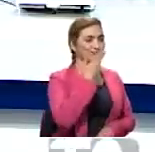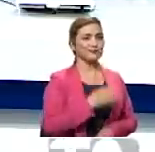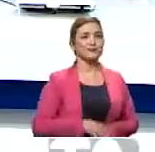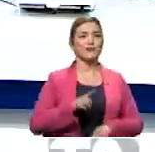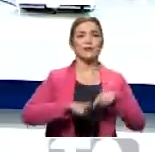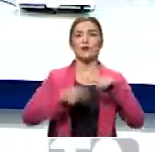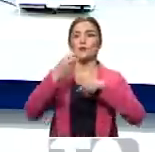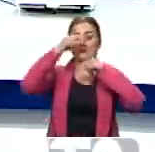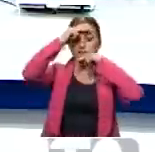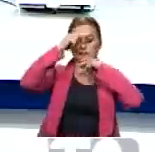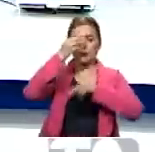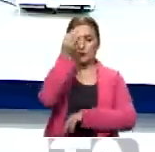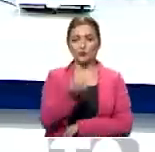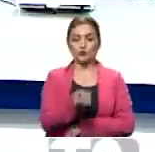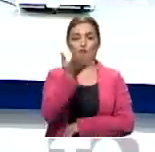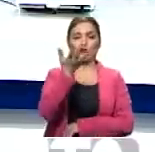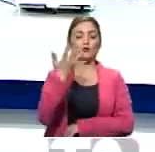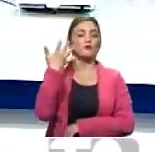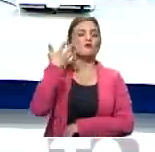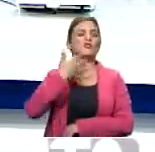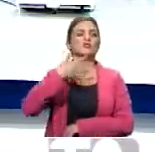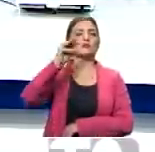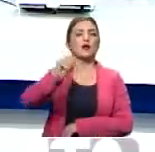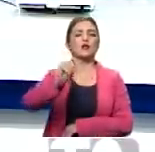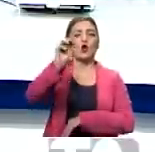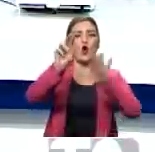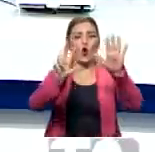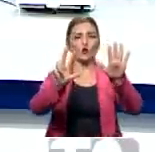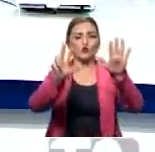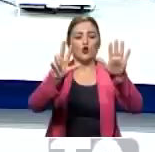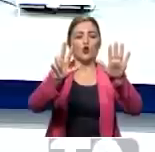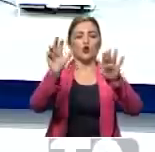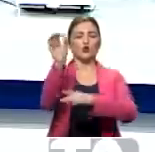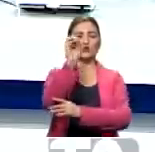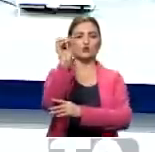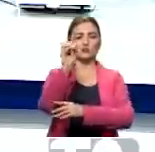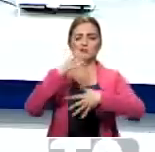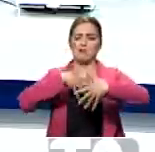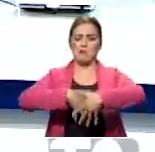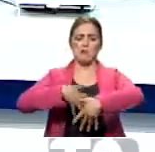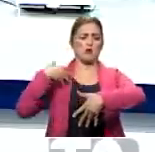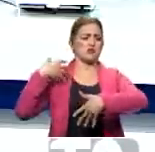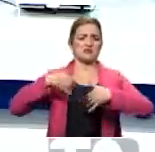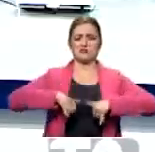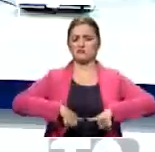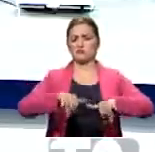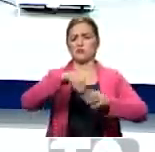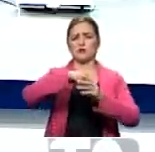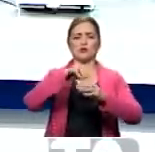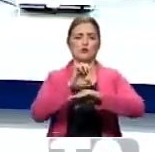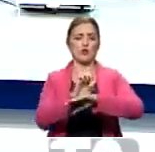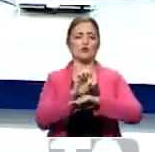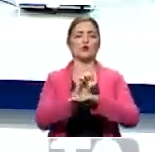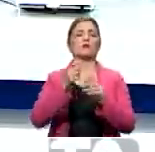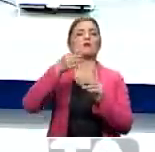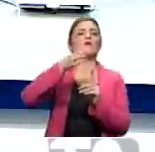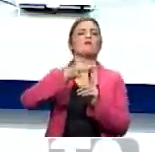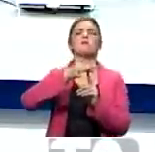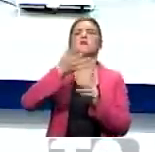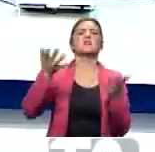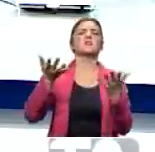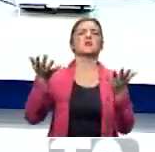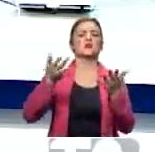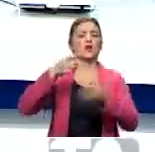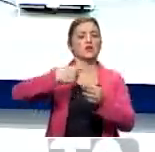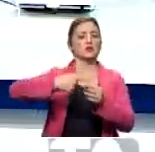buenos días. Hoy es martes 8 de octubre. Continúan las jornadas de protesta en nuestro país y sobre todo aquí en la capital.